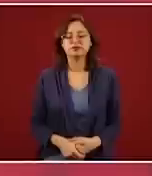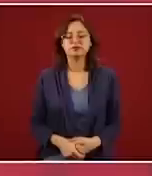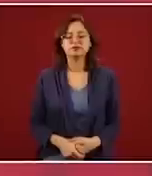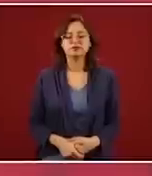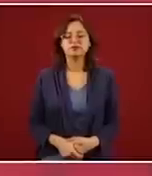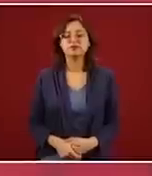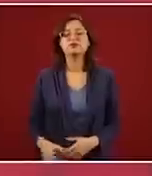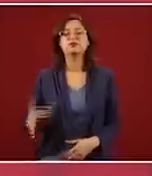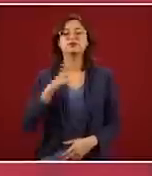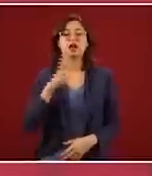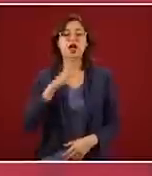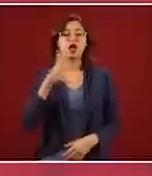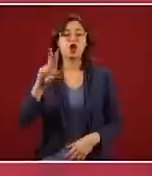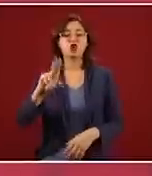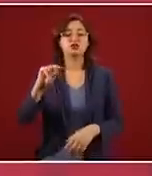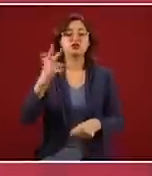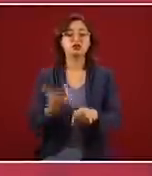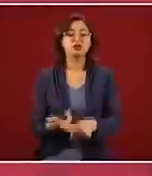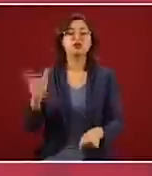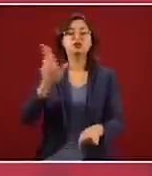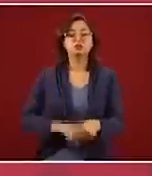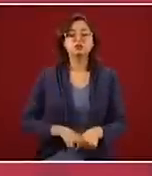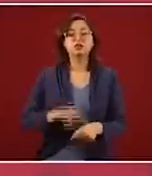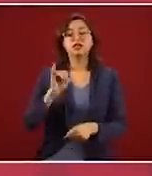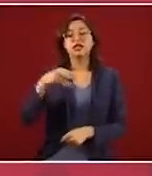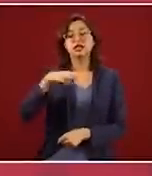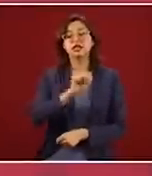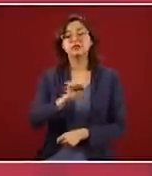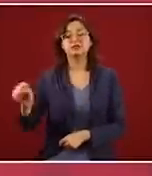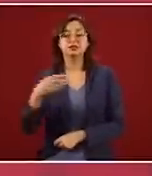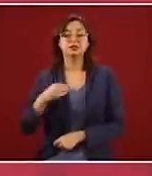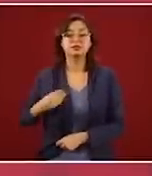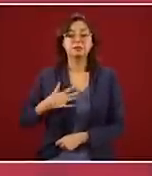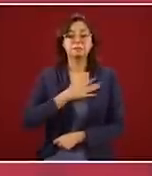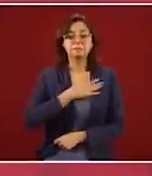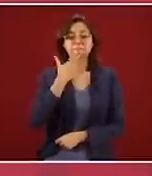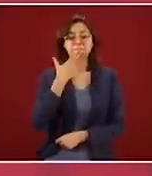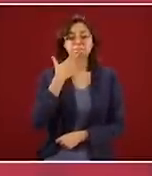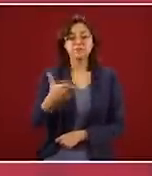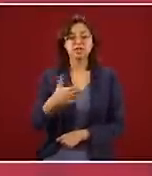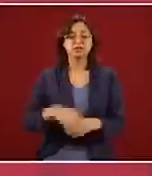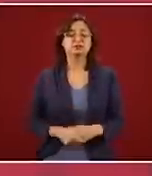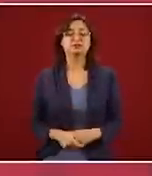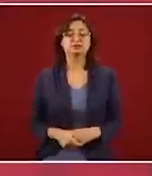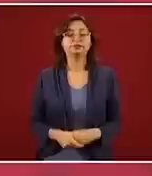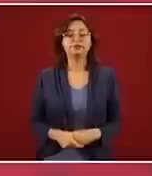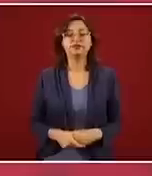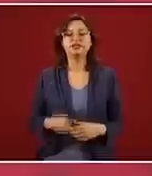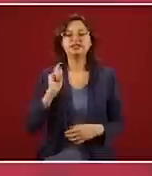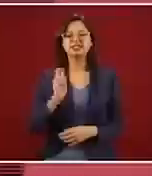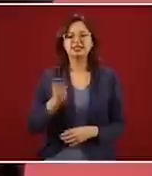existen 80 hospitales del IMSS Bienestar. En este modelo de atención,